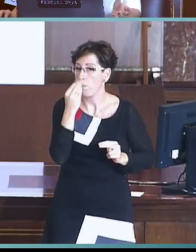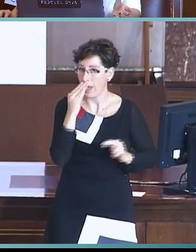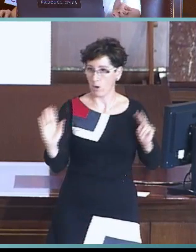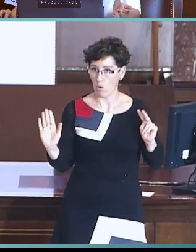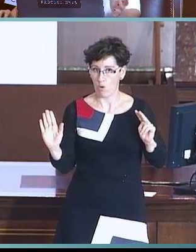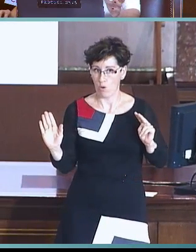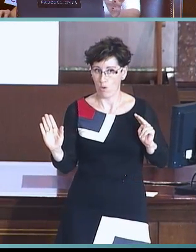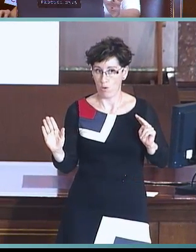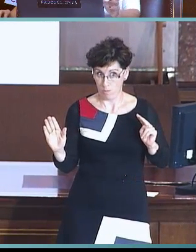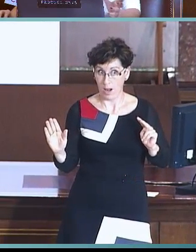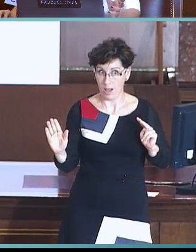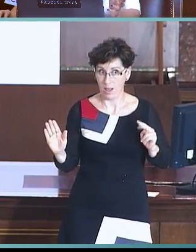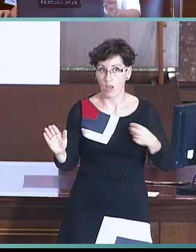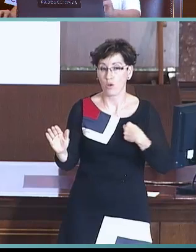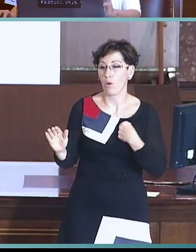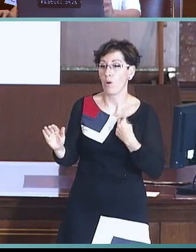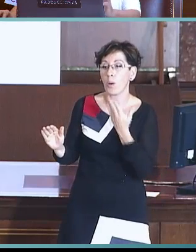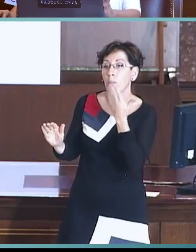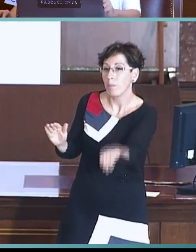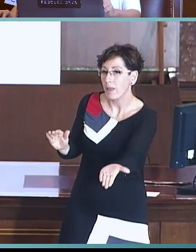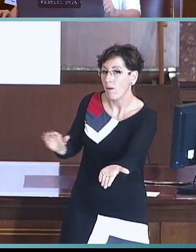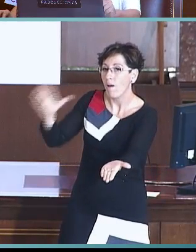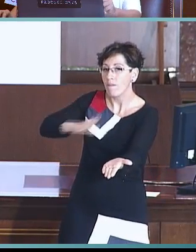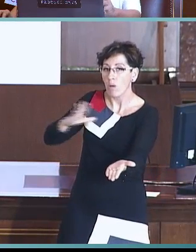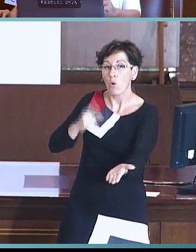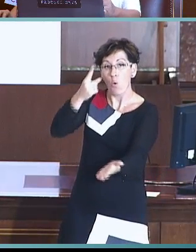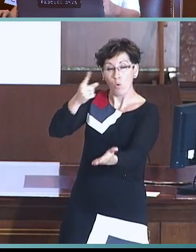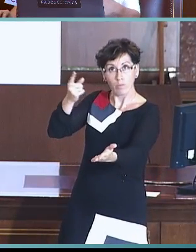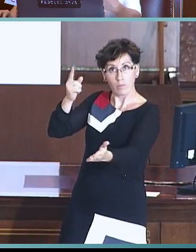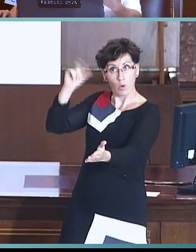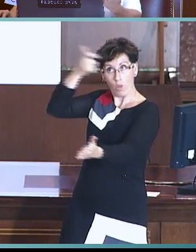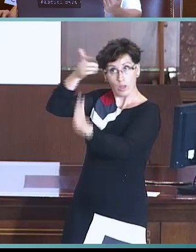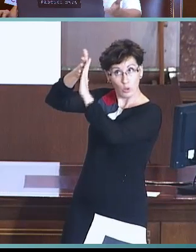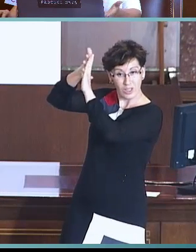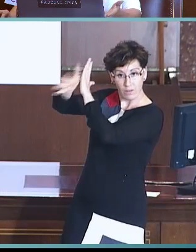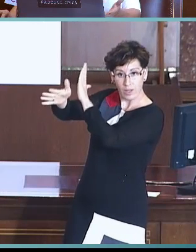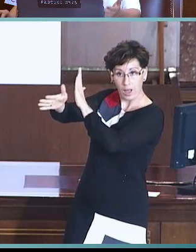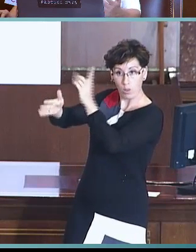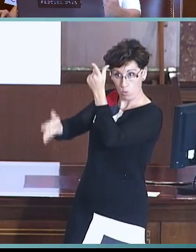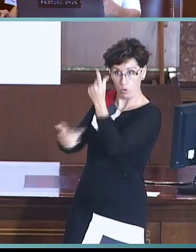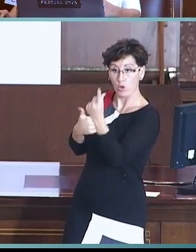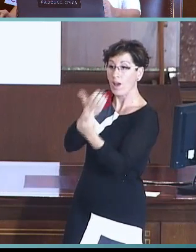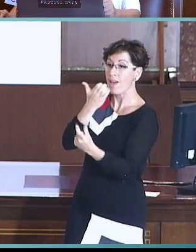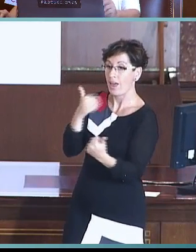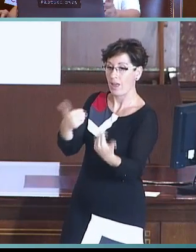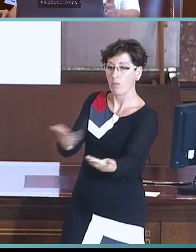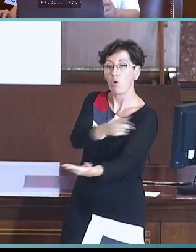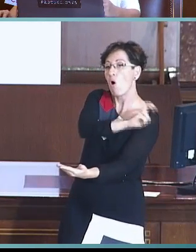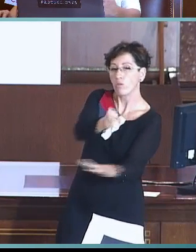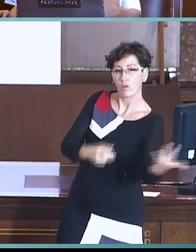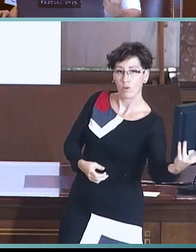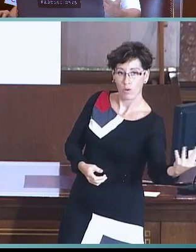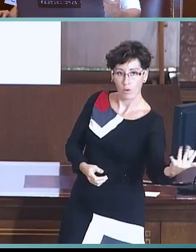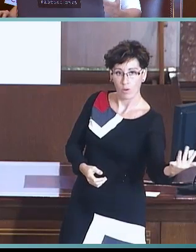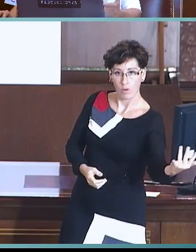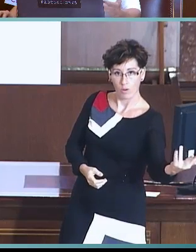una forma, le pido que acceda a un significado, le pido que busque otro significado y que me dé la forma.